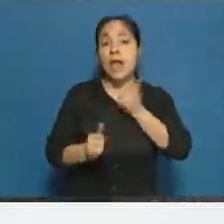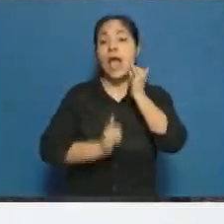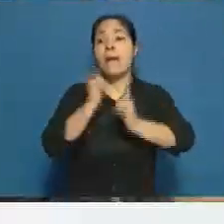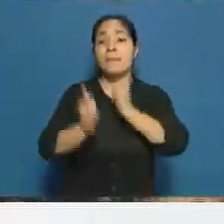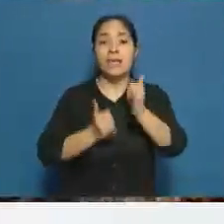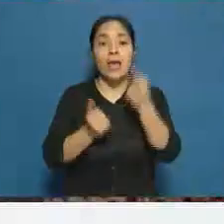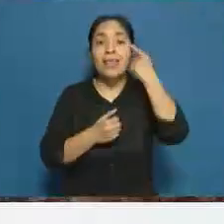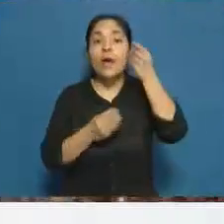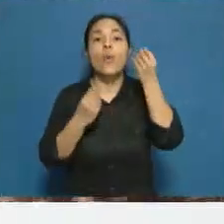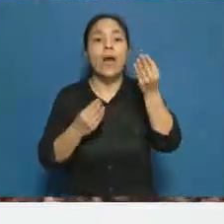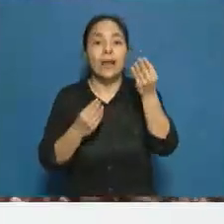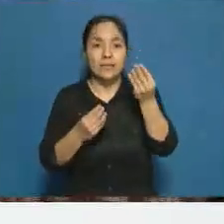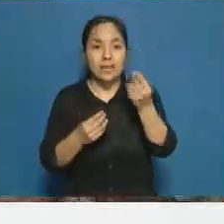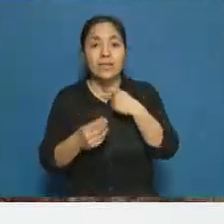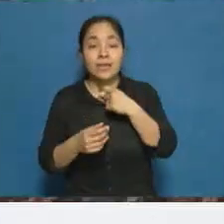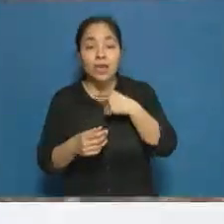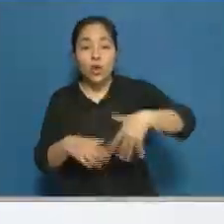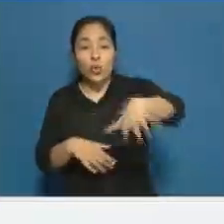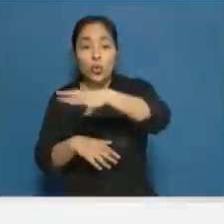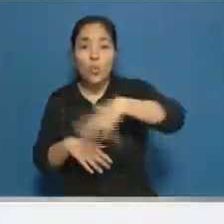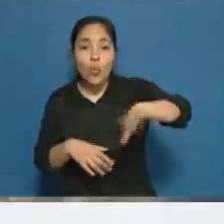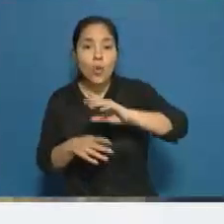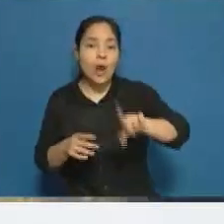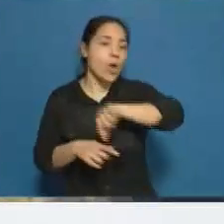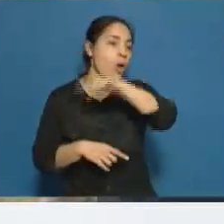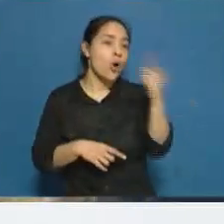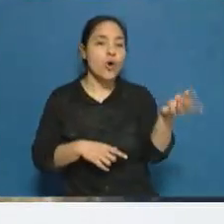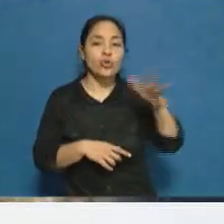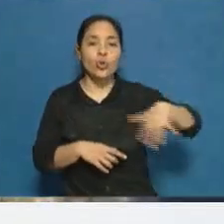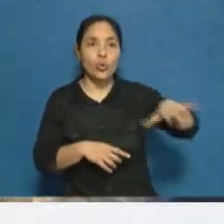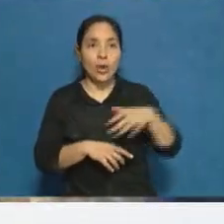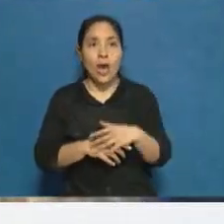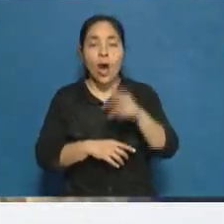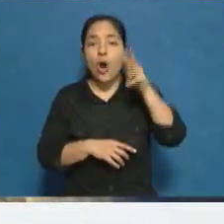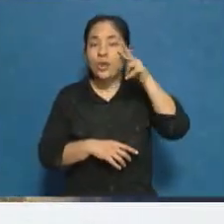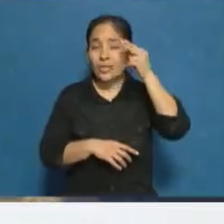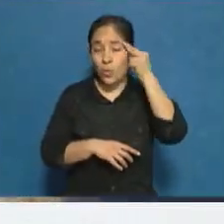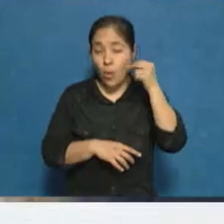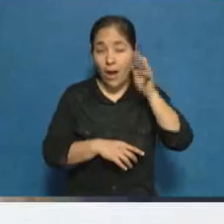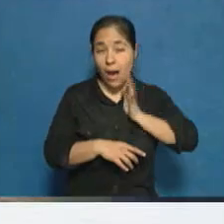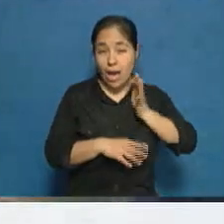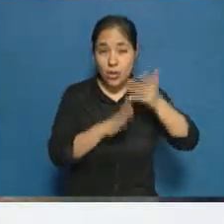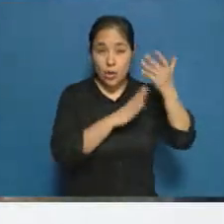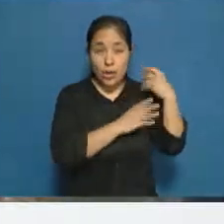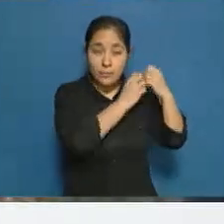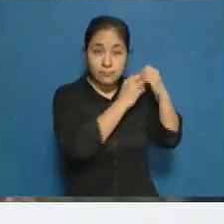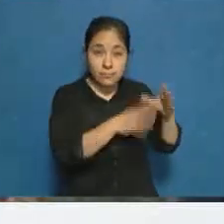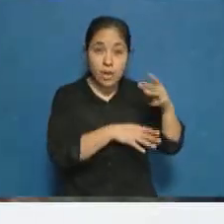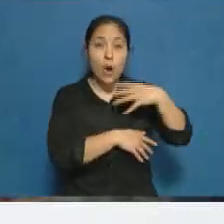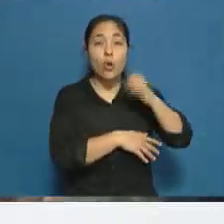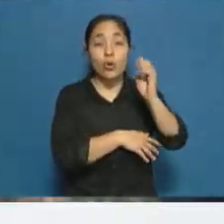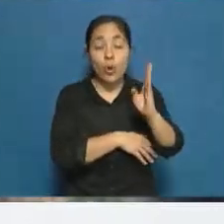que la idea es reubicar las instalaciones. El año 89, bueno, se conformó este club